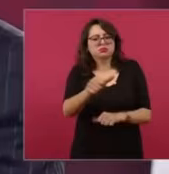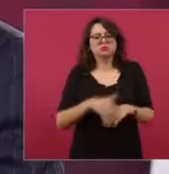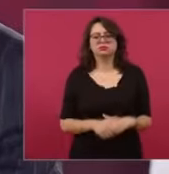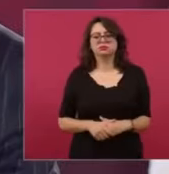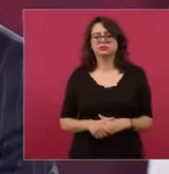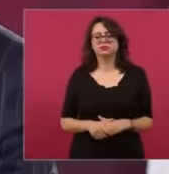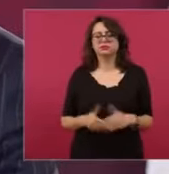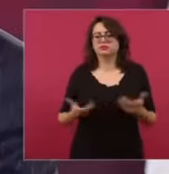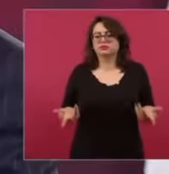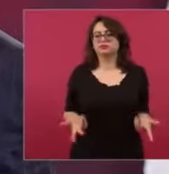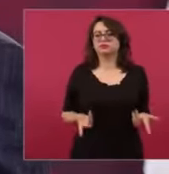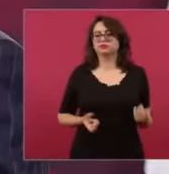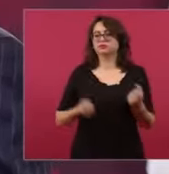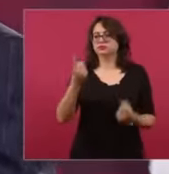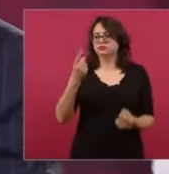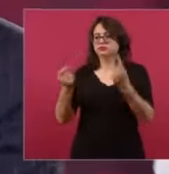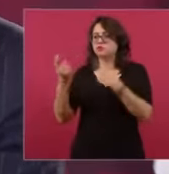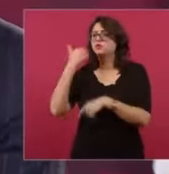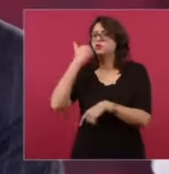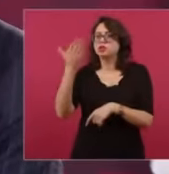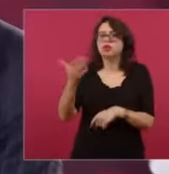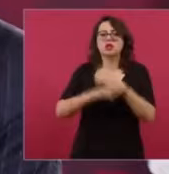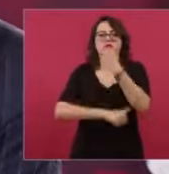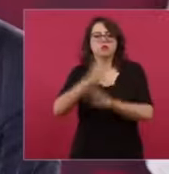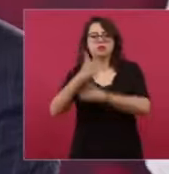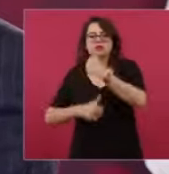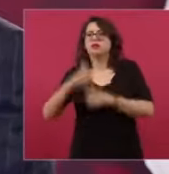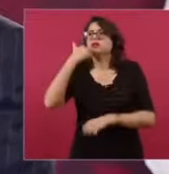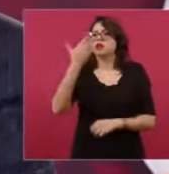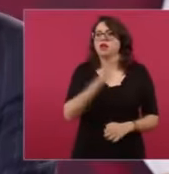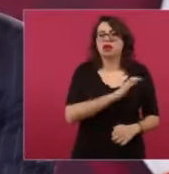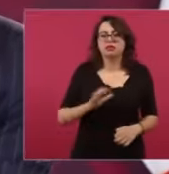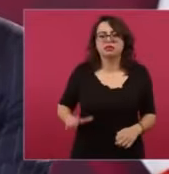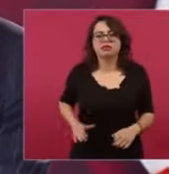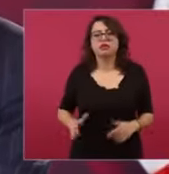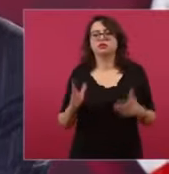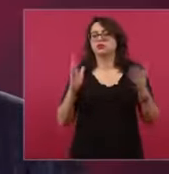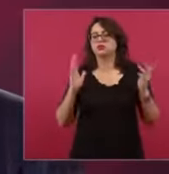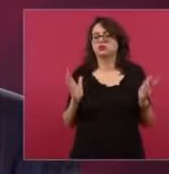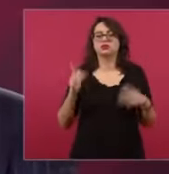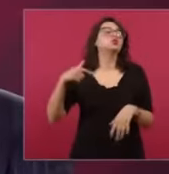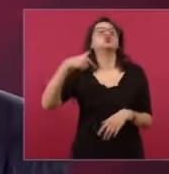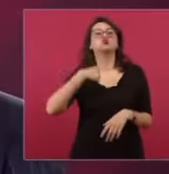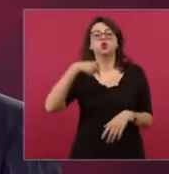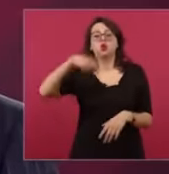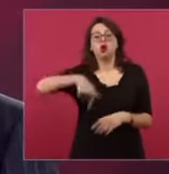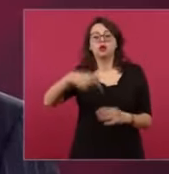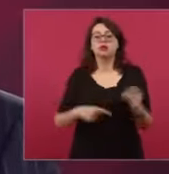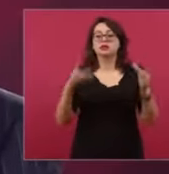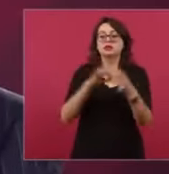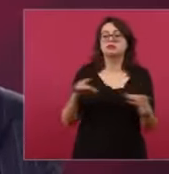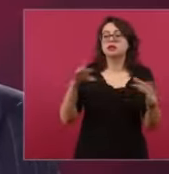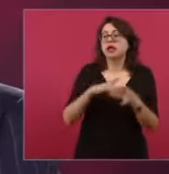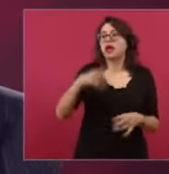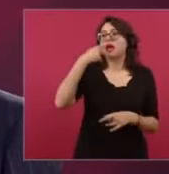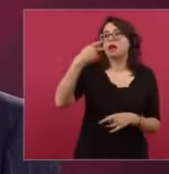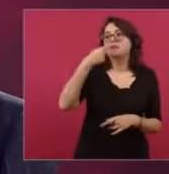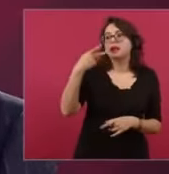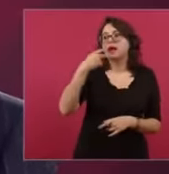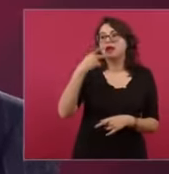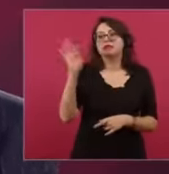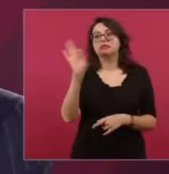hay procedimientos, ¿no?, en donde todos tienen las mismas condiciones, y no se vaya aquí a interpretar de que yo